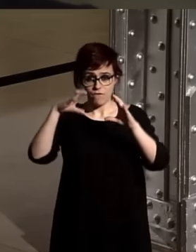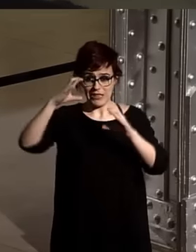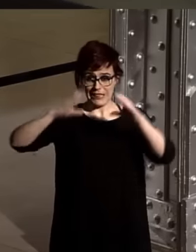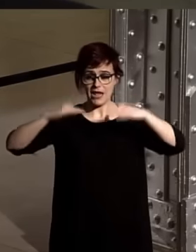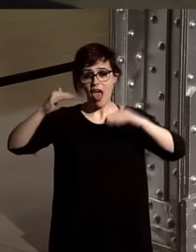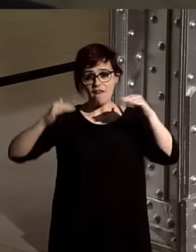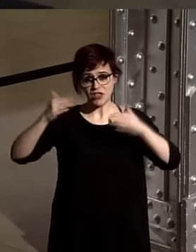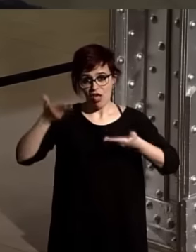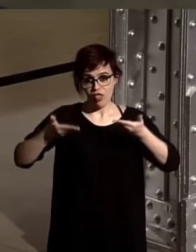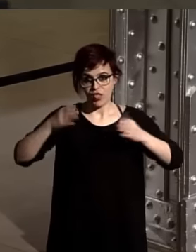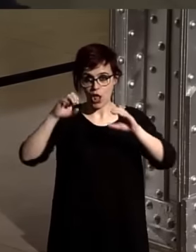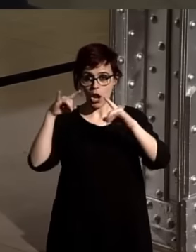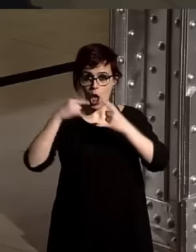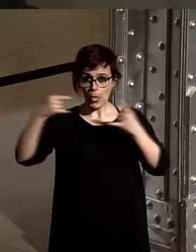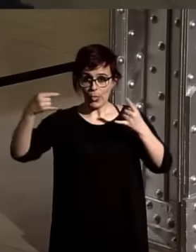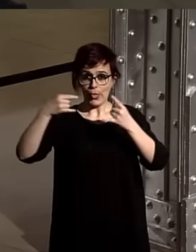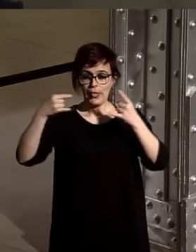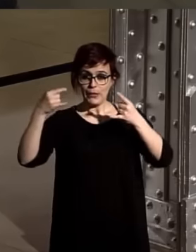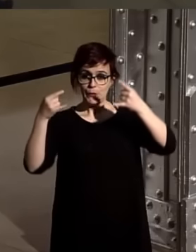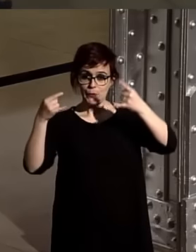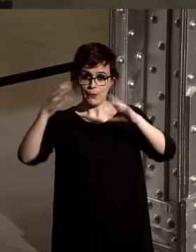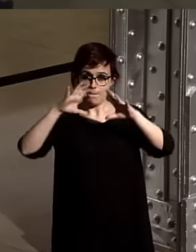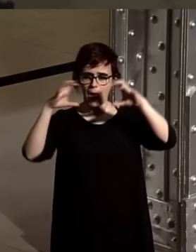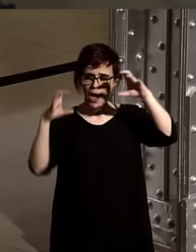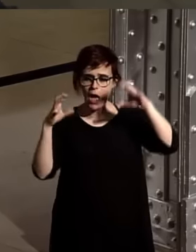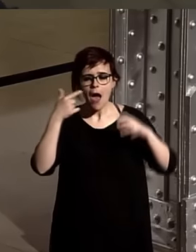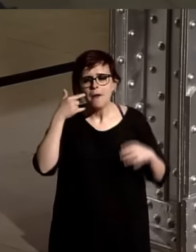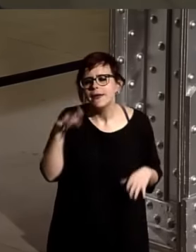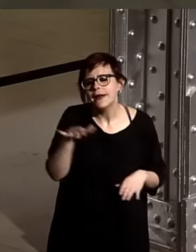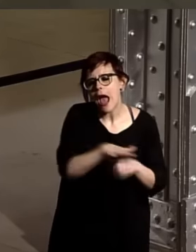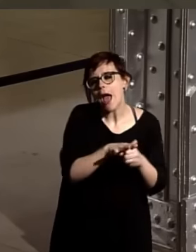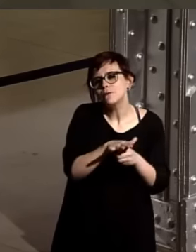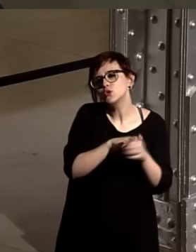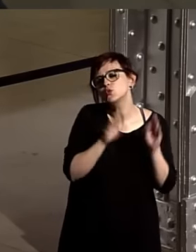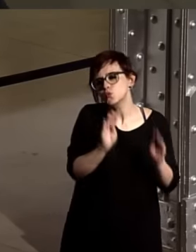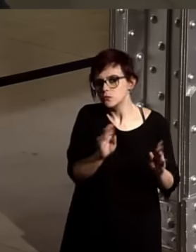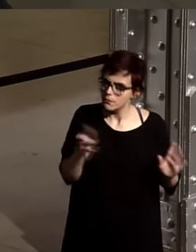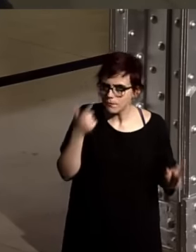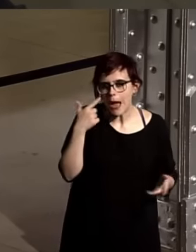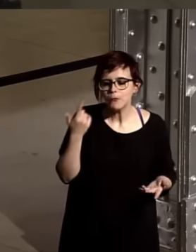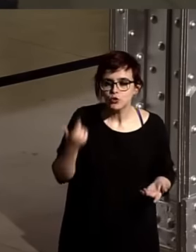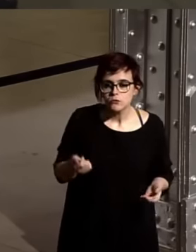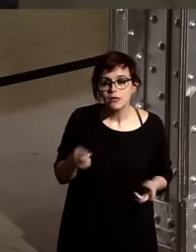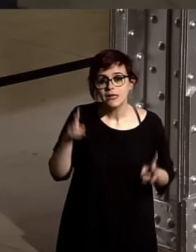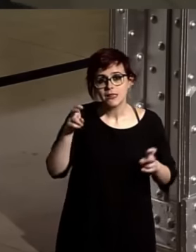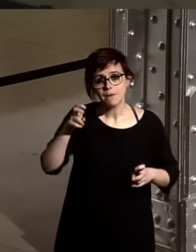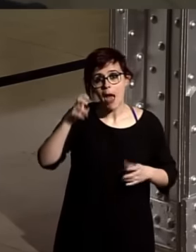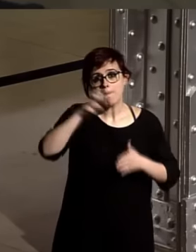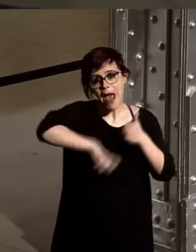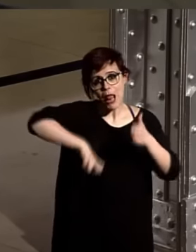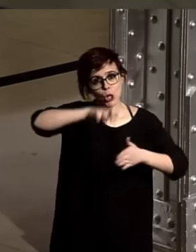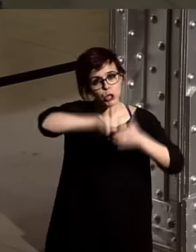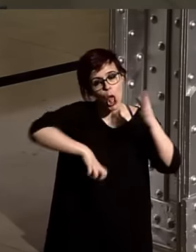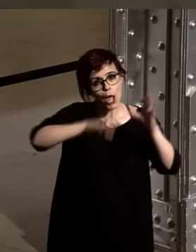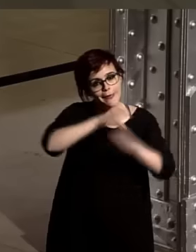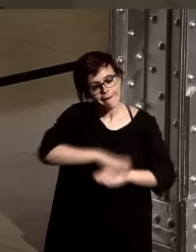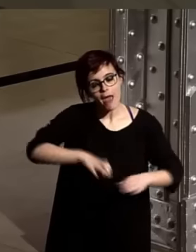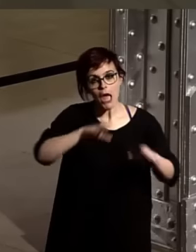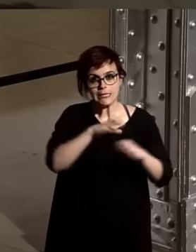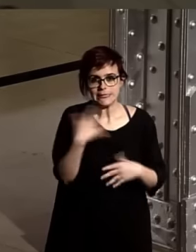ocurre eh A ver en tu campo en en el campo de la patología Pues sí